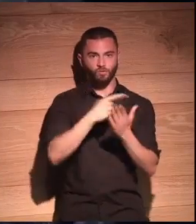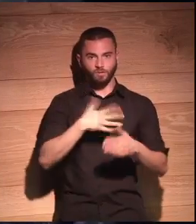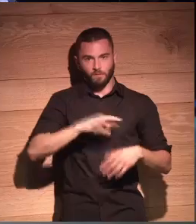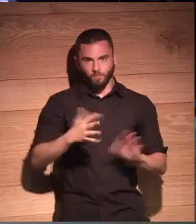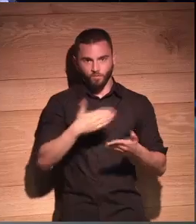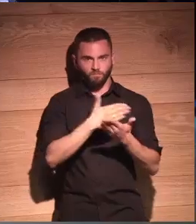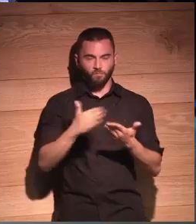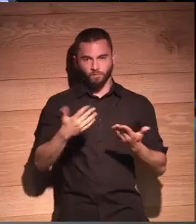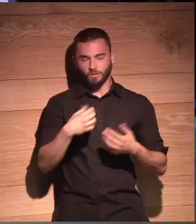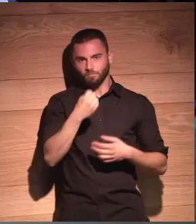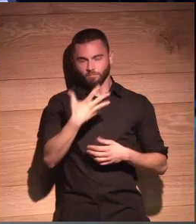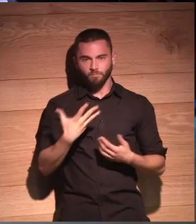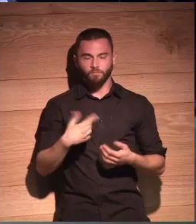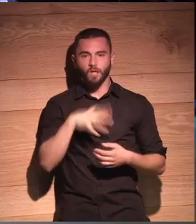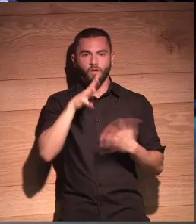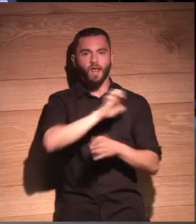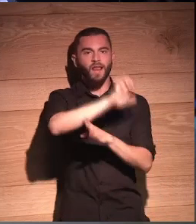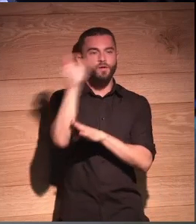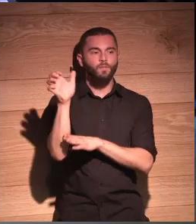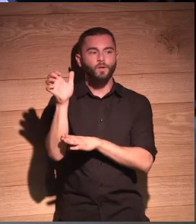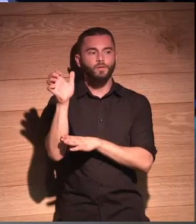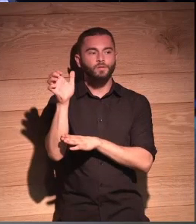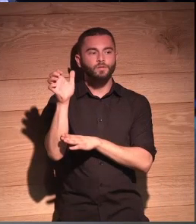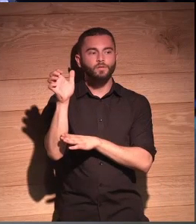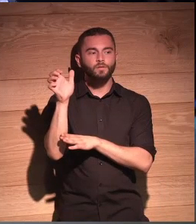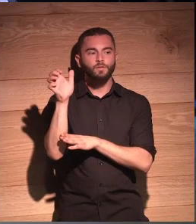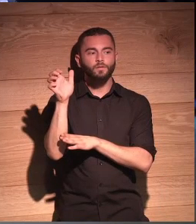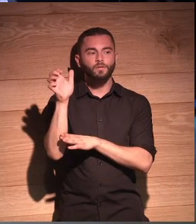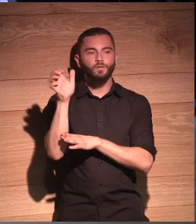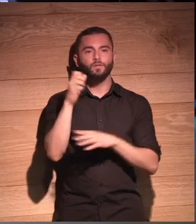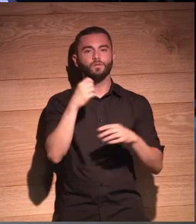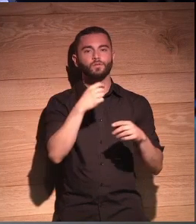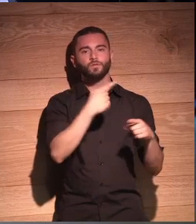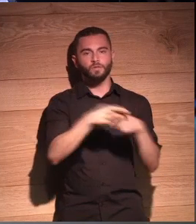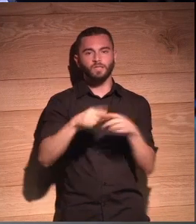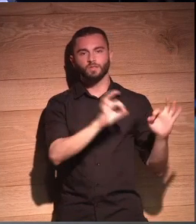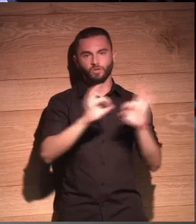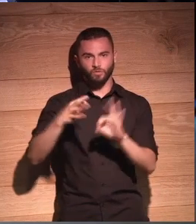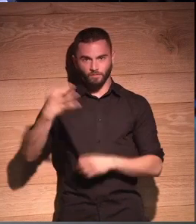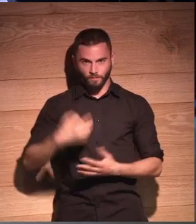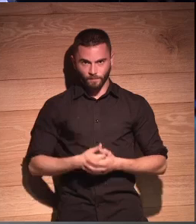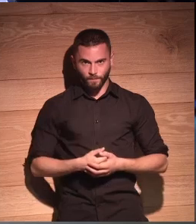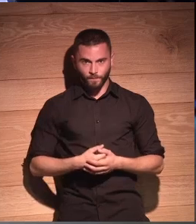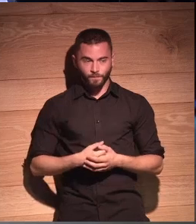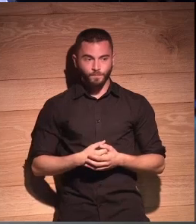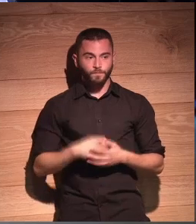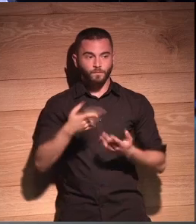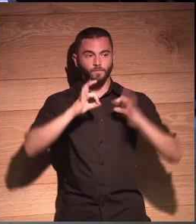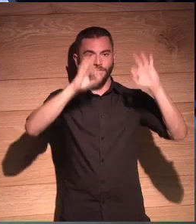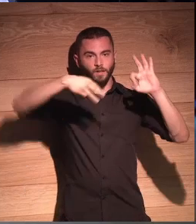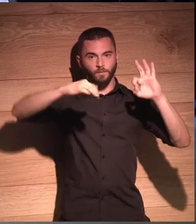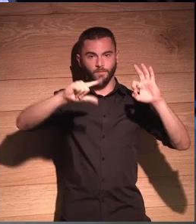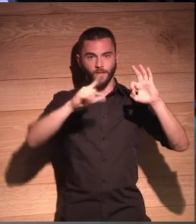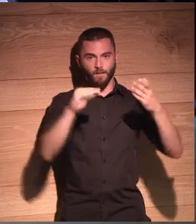ahora vamos europeos a poner las cosas en orden, ¿no? Quisimos entrevistarla para este especial. Miguel, que es el